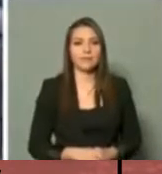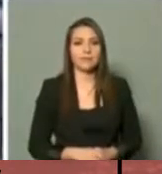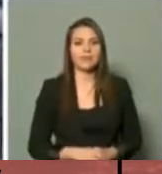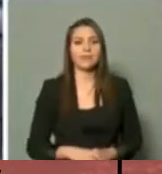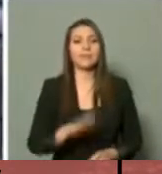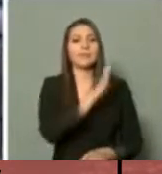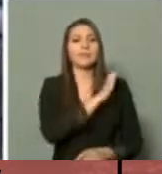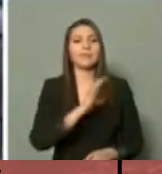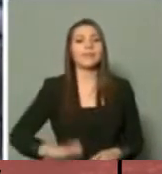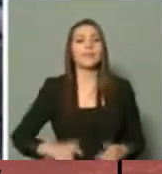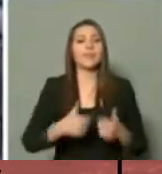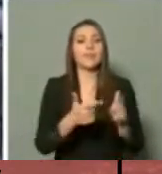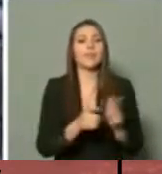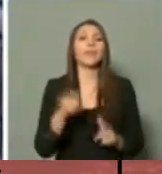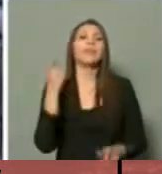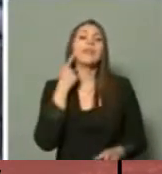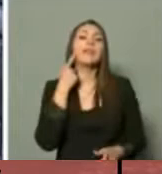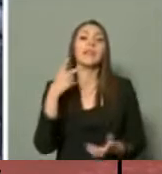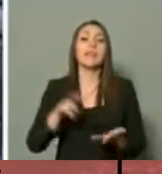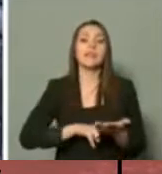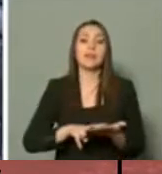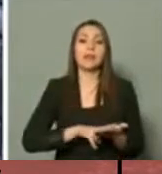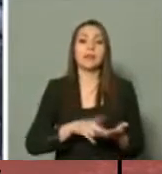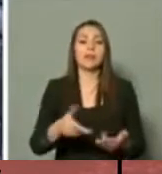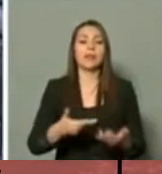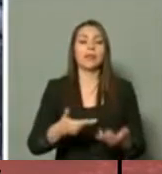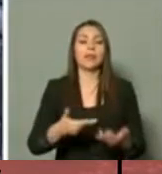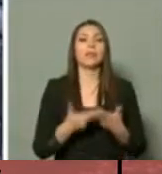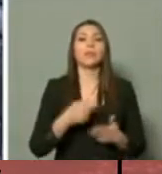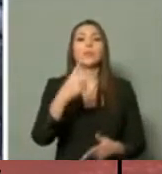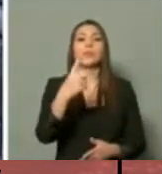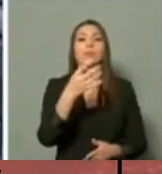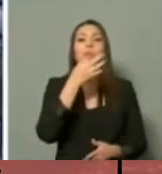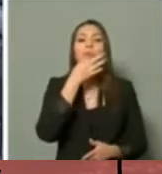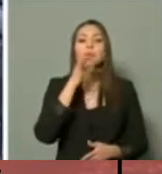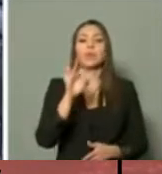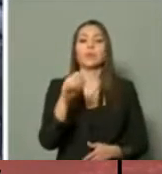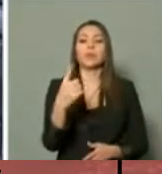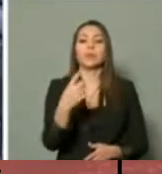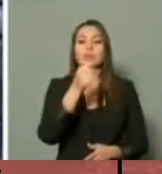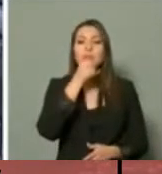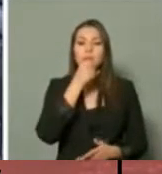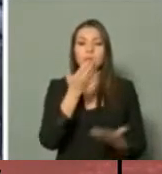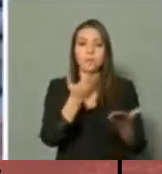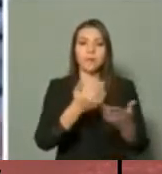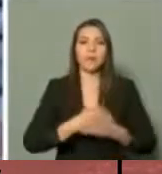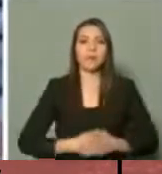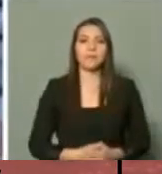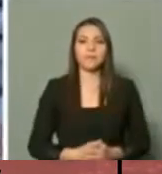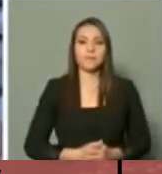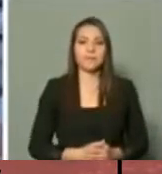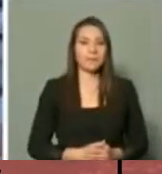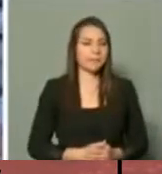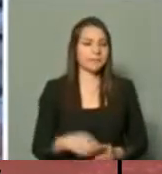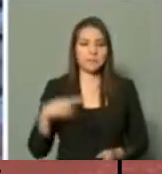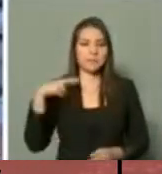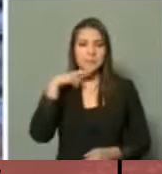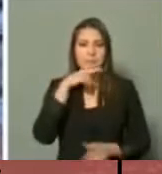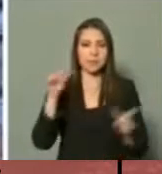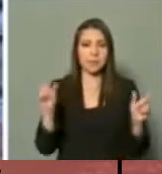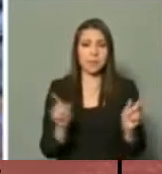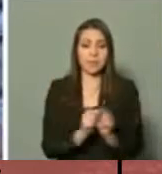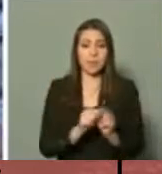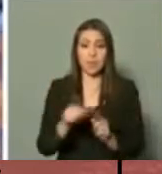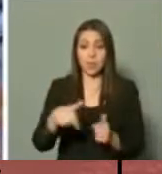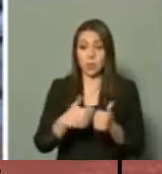El candidato del Partido Verde Ecologista de México dispone aún de 1:41. Adelante. Rápidamente, el Partido Verde no puede hacer